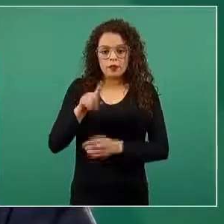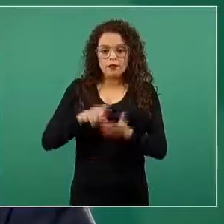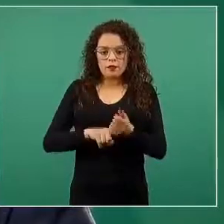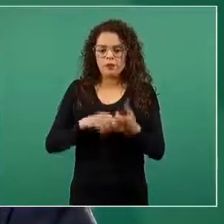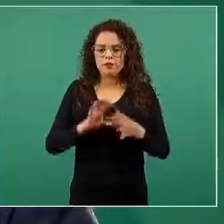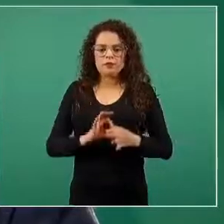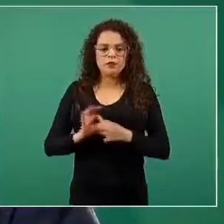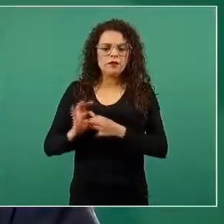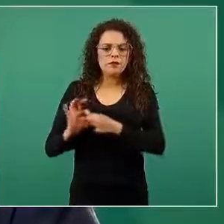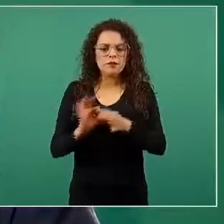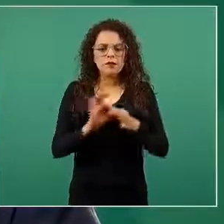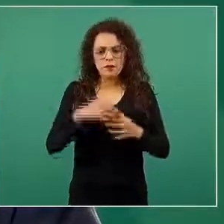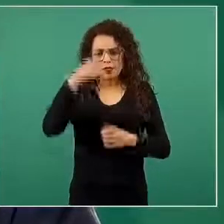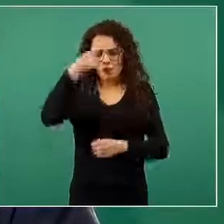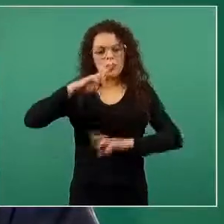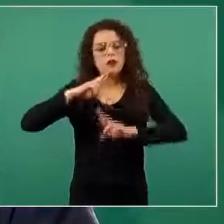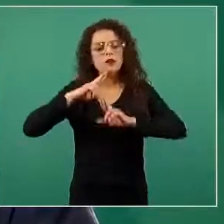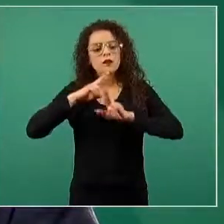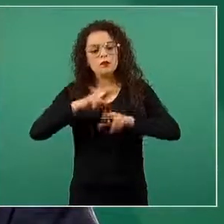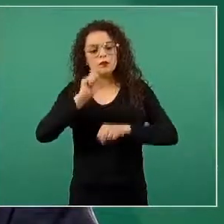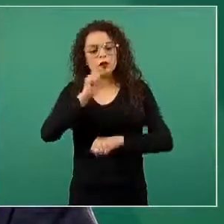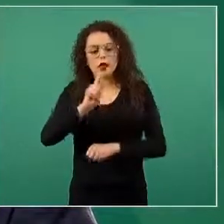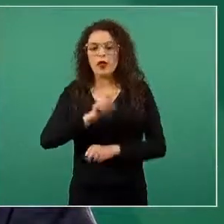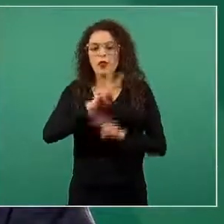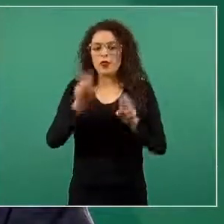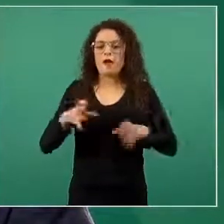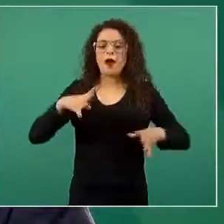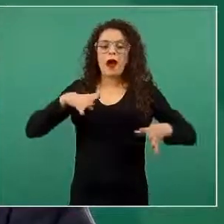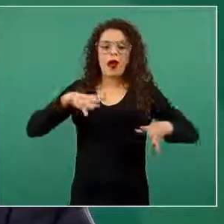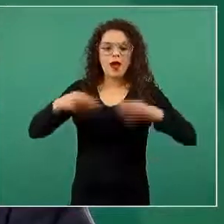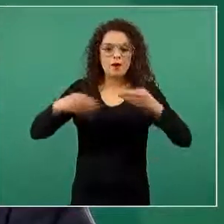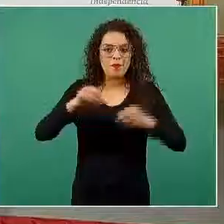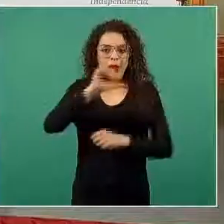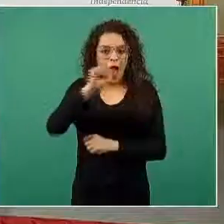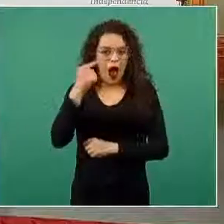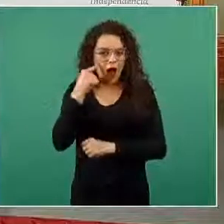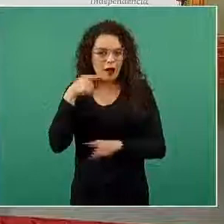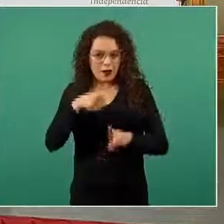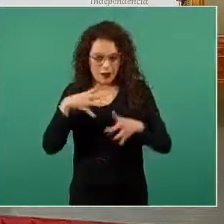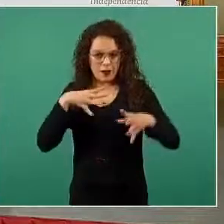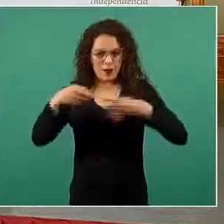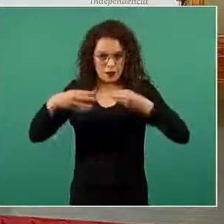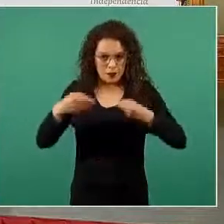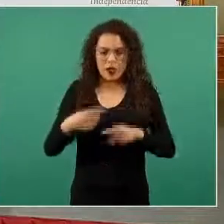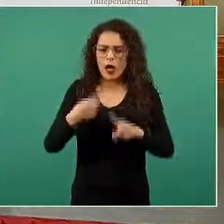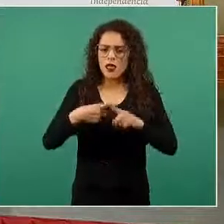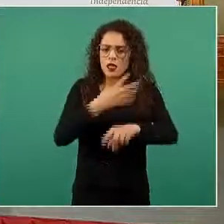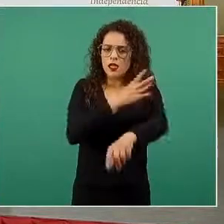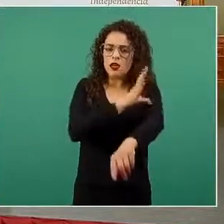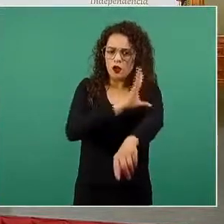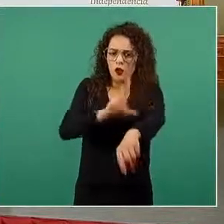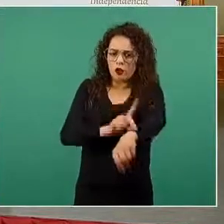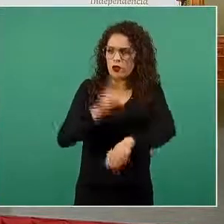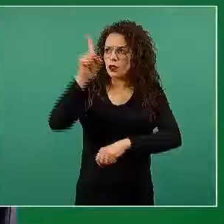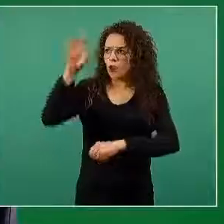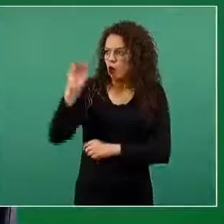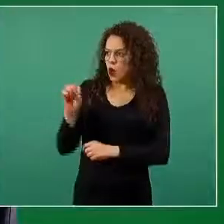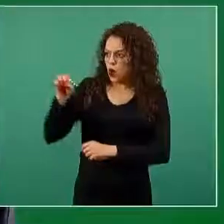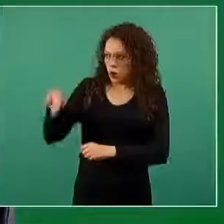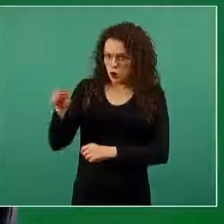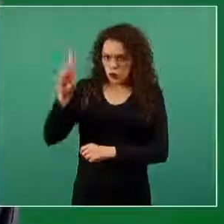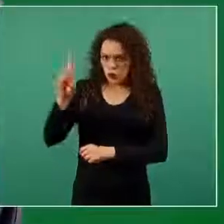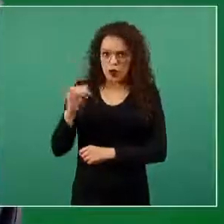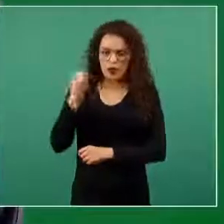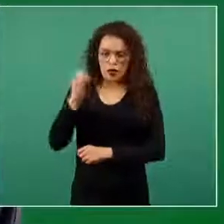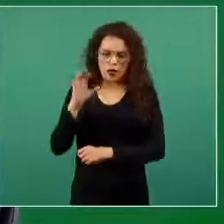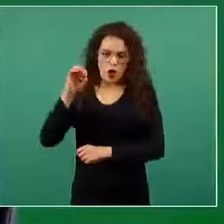para la respuesta a las epidemias que coordina en parte la Organización de Naciones Unidas a través de la